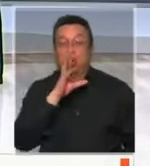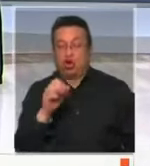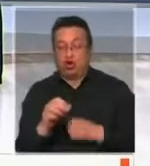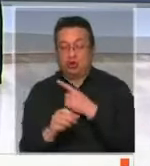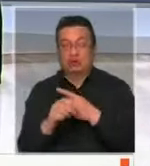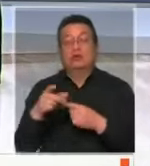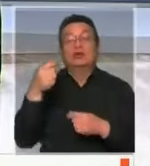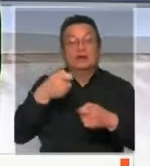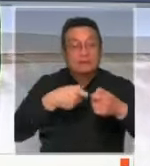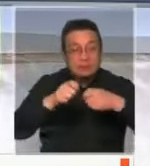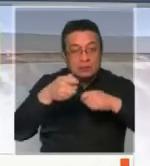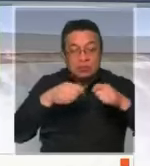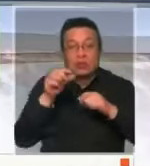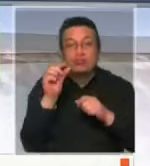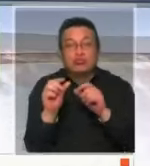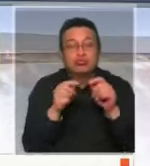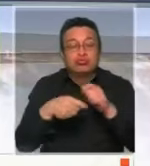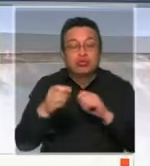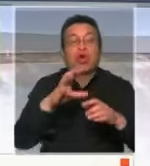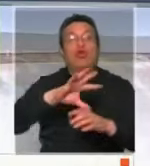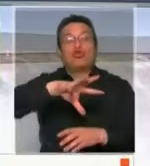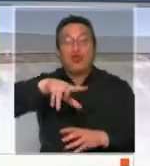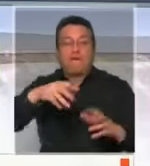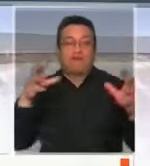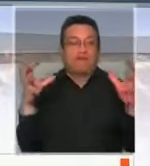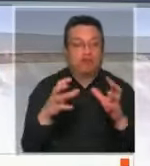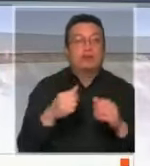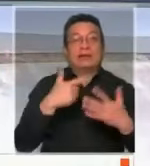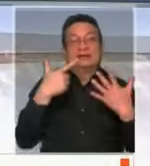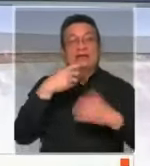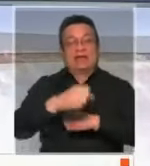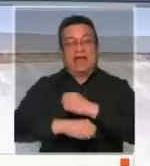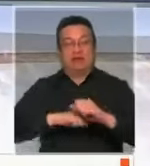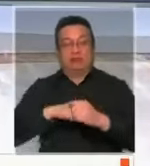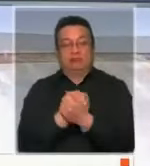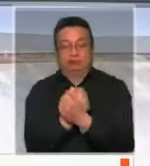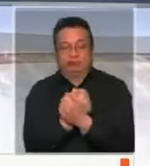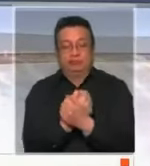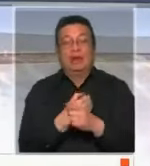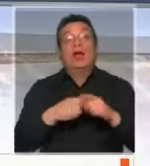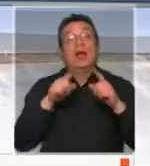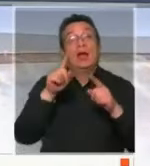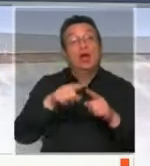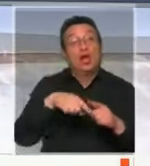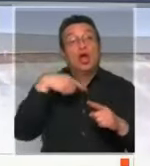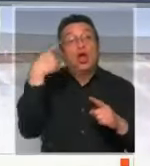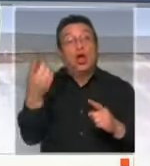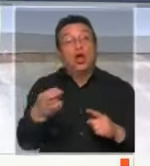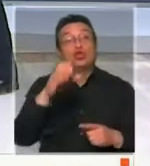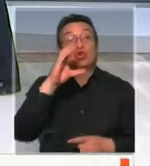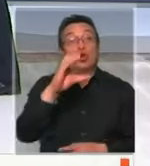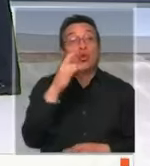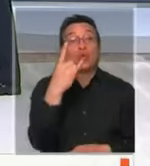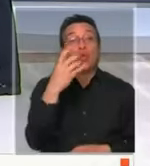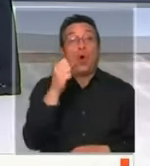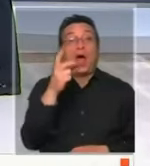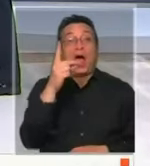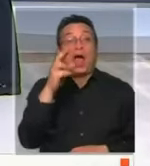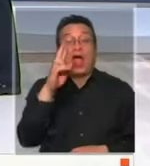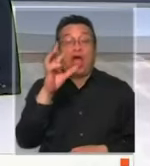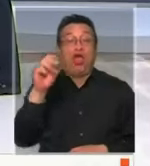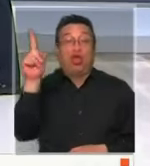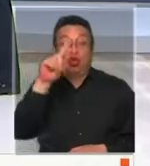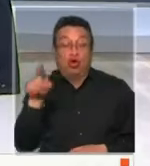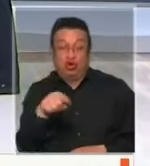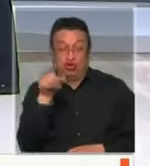tráfico de pequeñas cantidades y robo con violencia, 7 años y 541 días su condena. Pablo